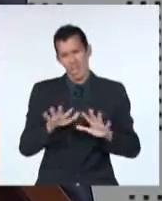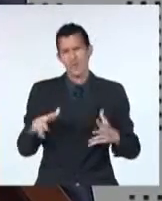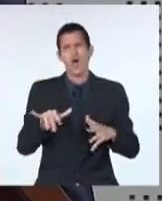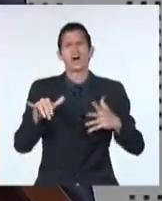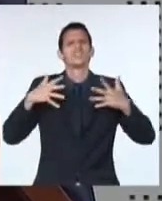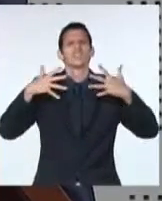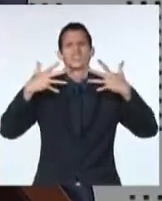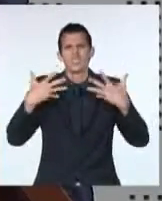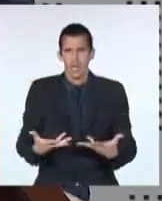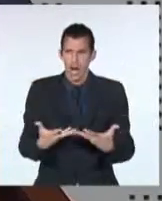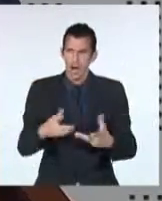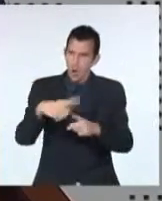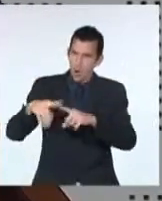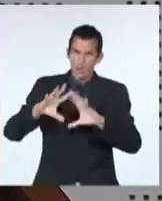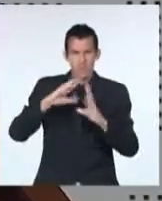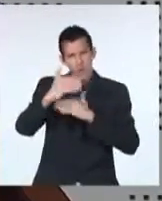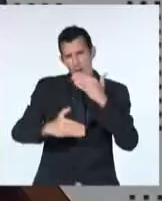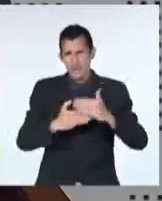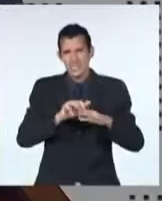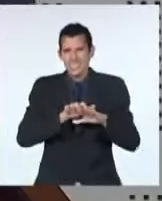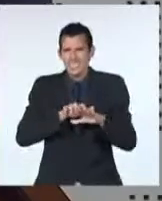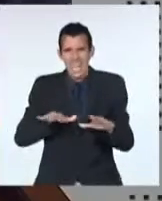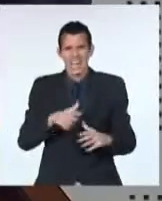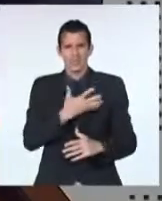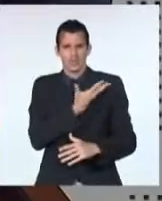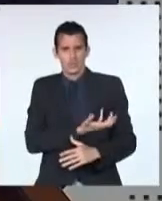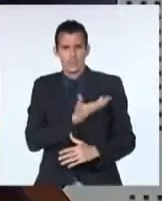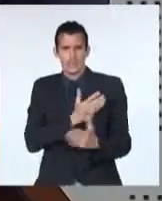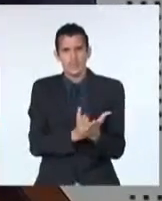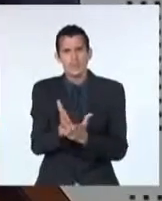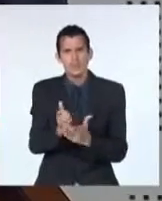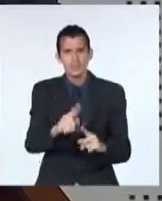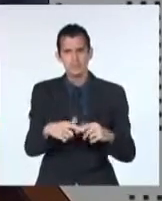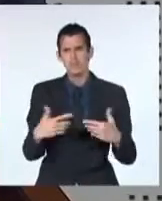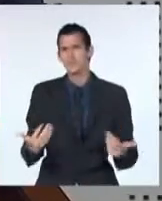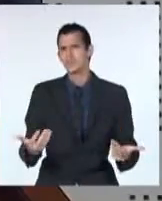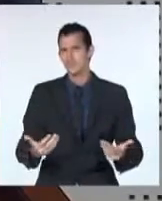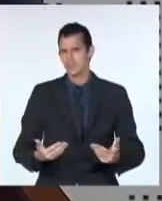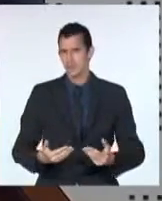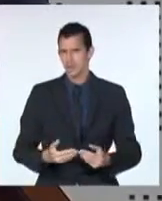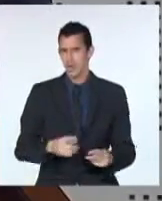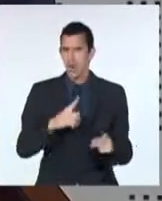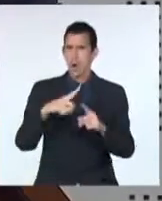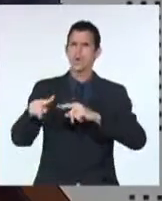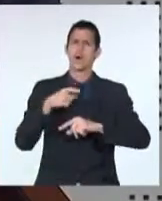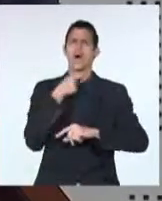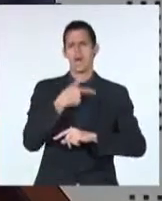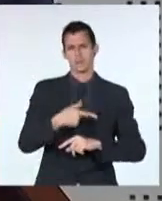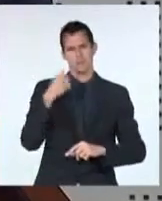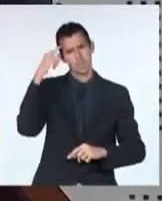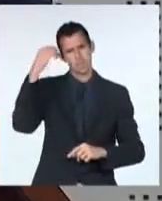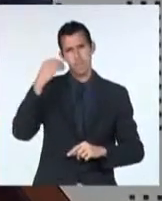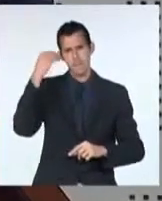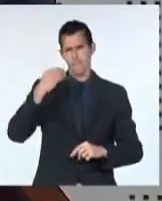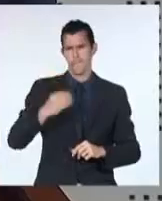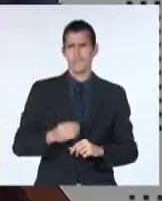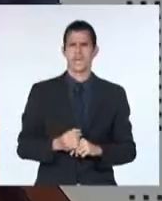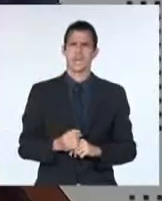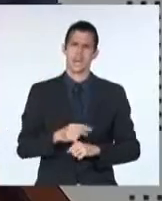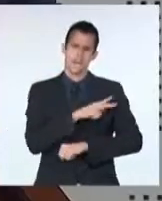Chávez cuando dijo que los presidentes andamos de cumbre en cumbre y los pueblos de abismo en